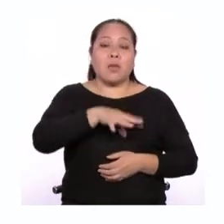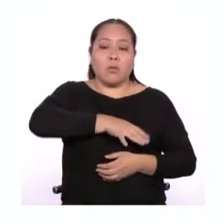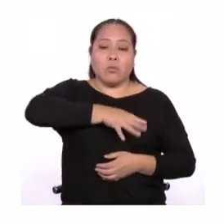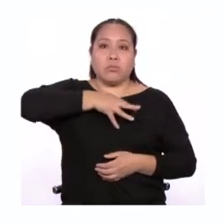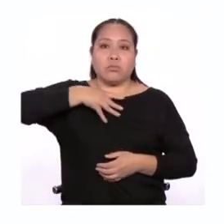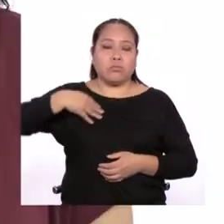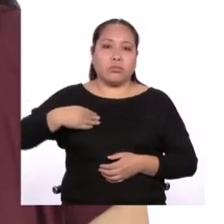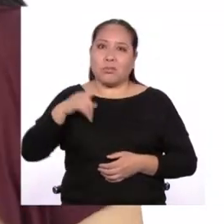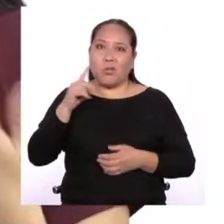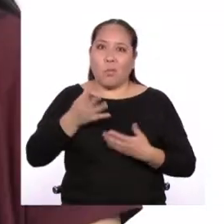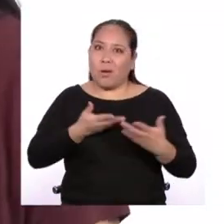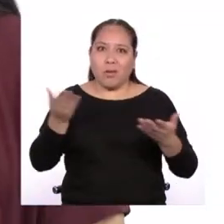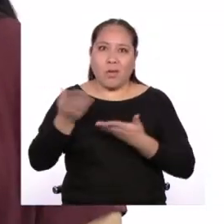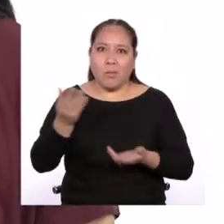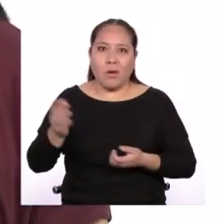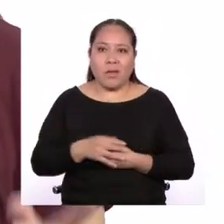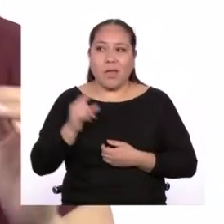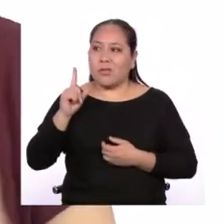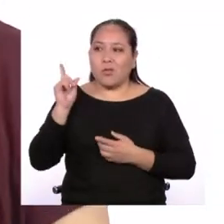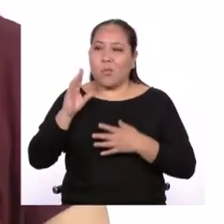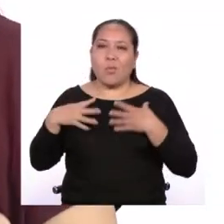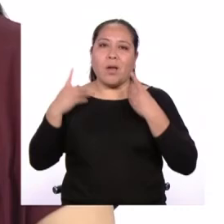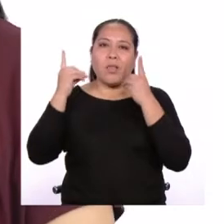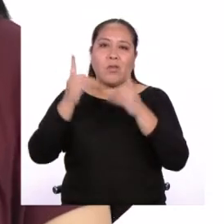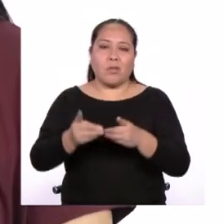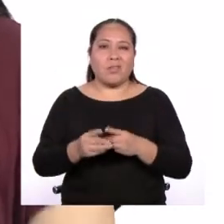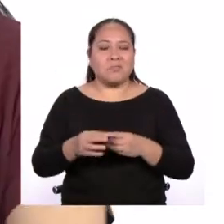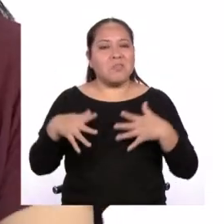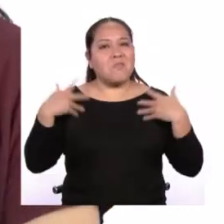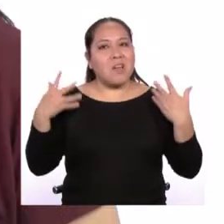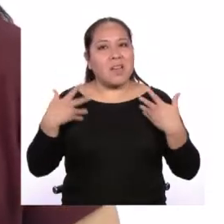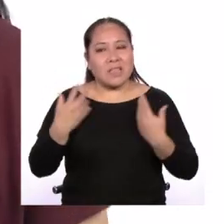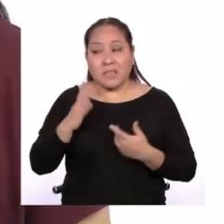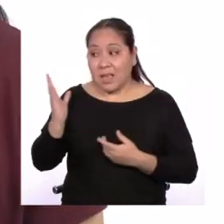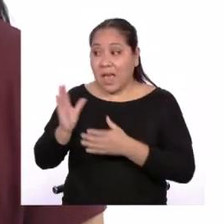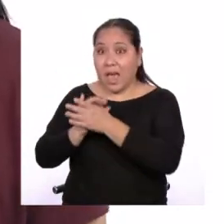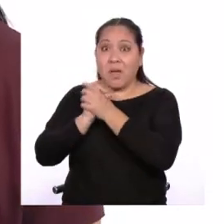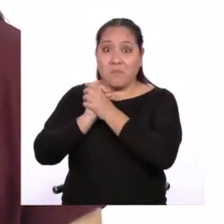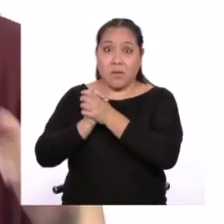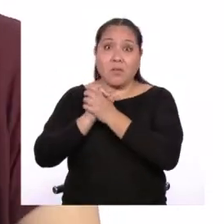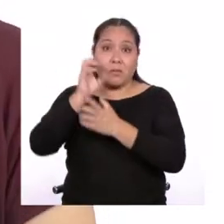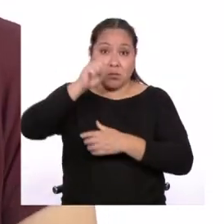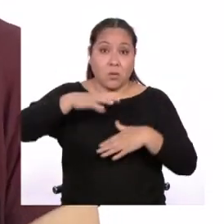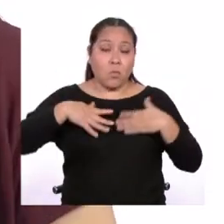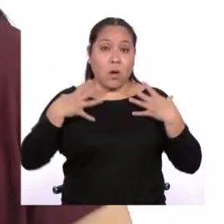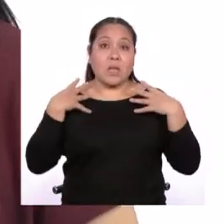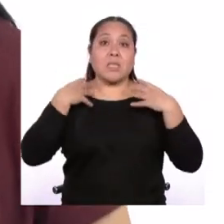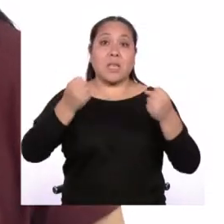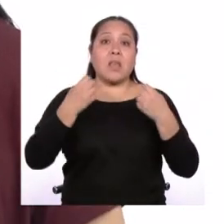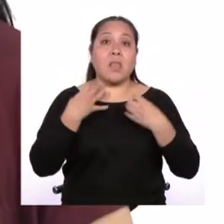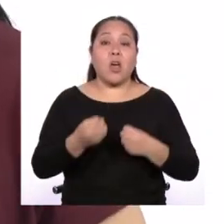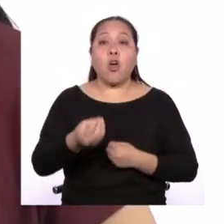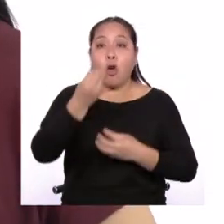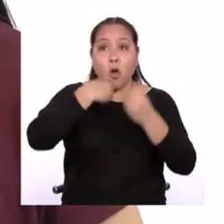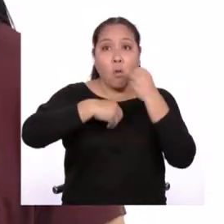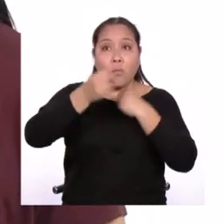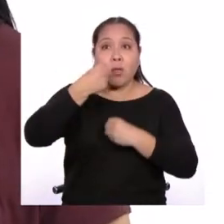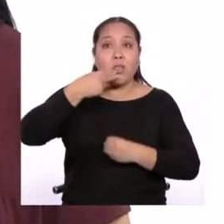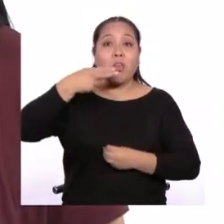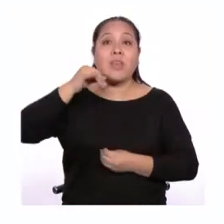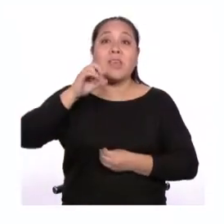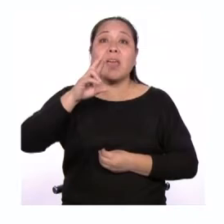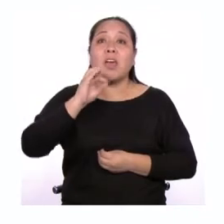poder donar. Lo que me alegra es que según lo que hemos visto, mi amigo se podrá recuperar comiendo alimentos ricos en hierro